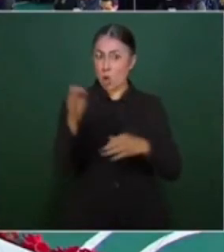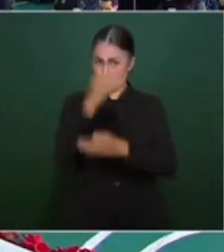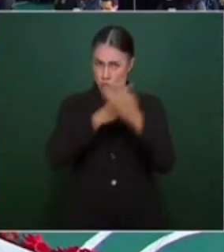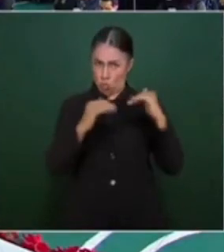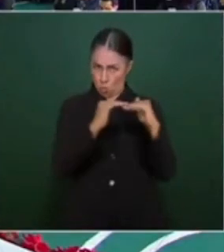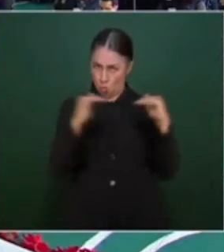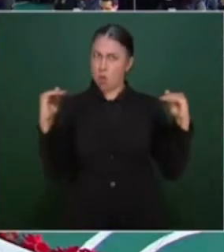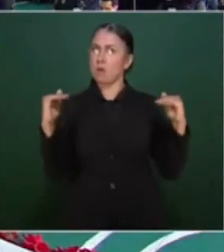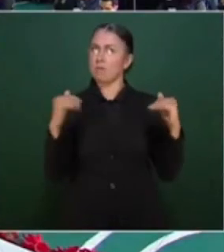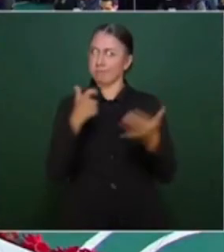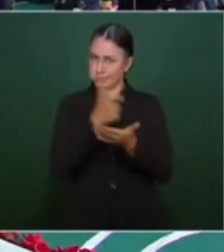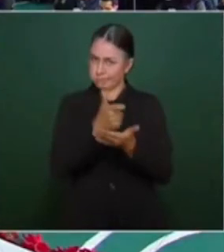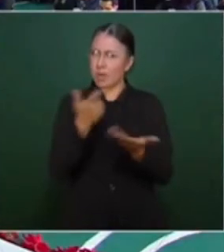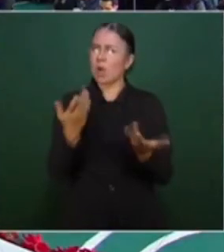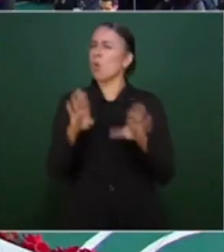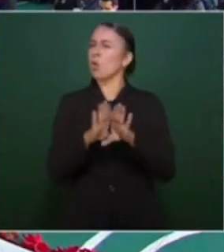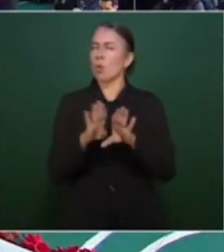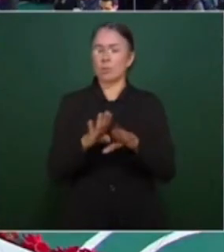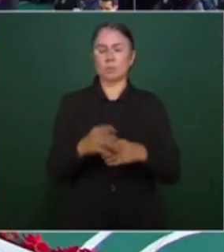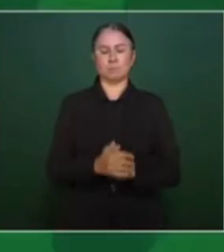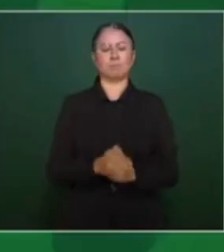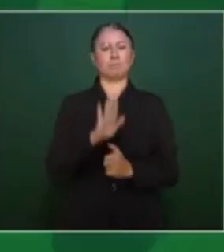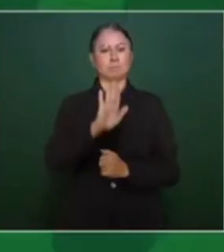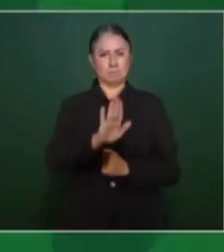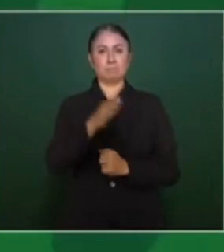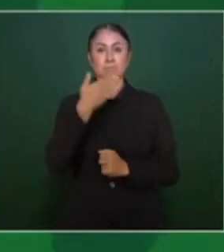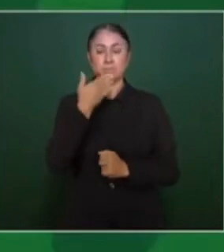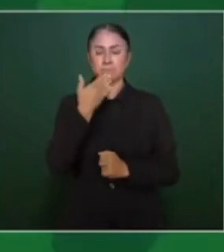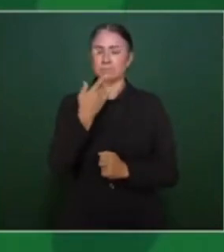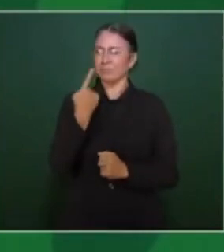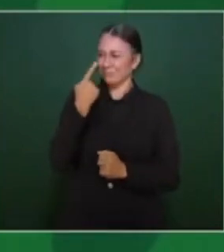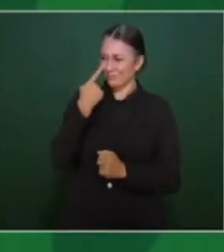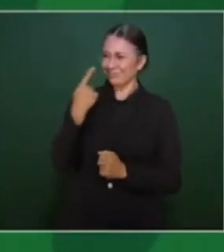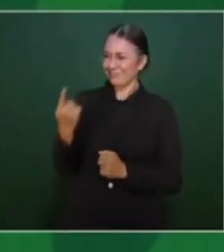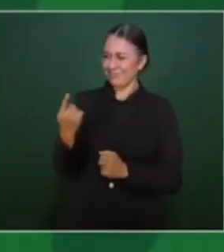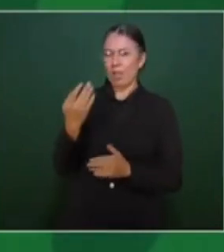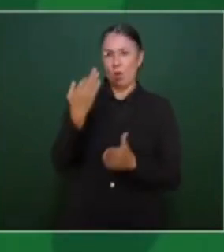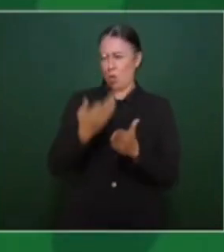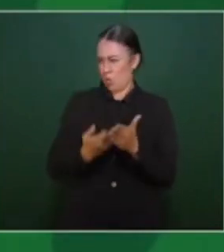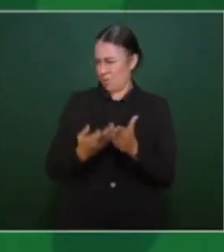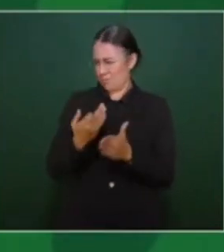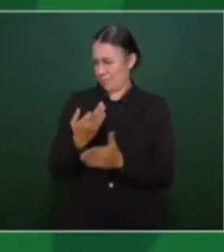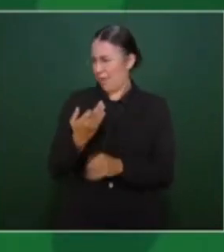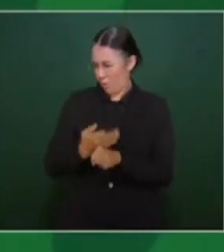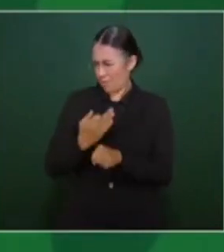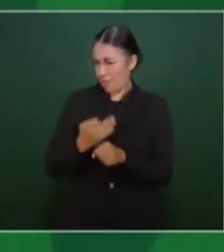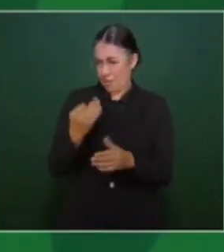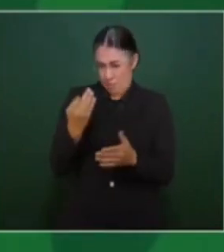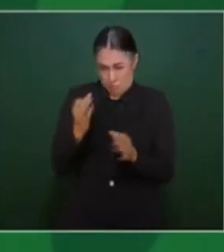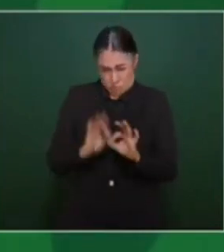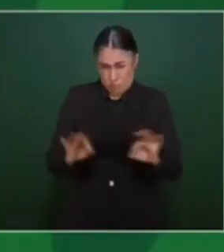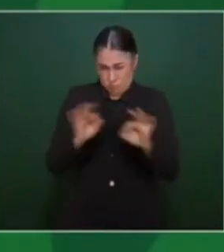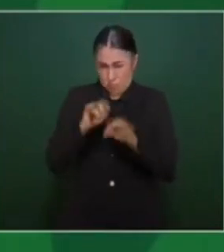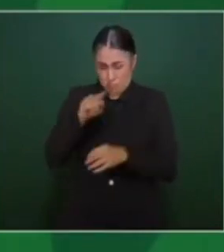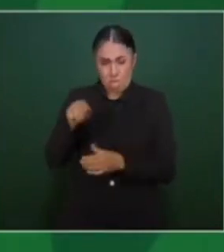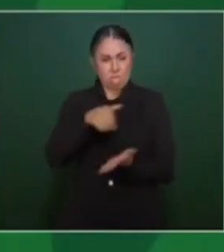de entrada, comentarle a todos los trabajadores de salud que no hay despidos para nadie,